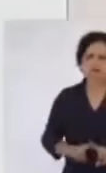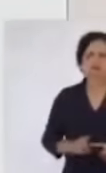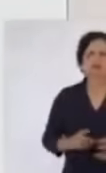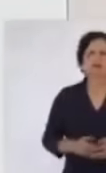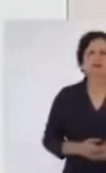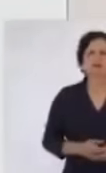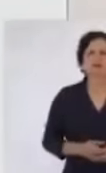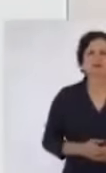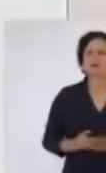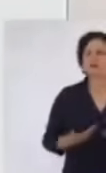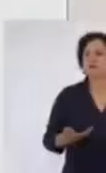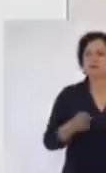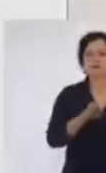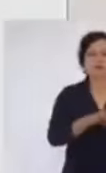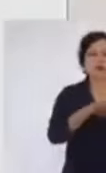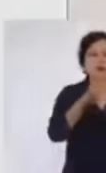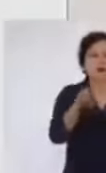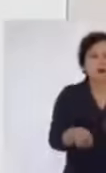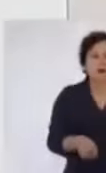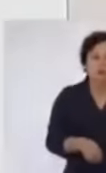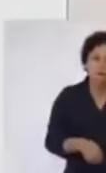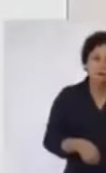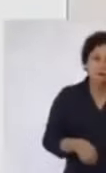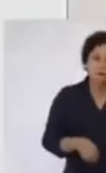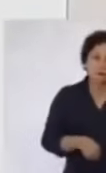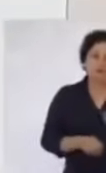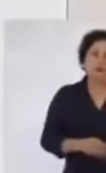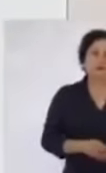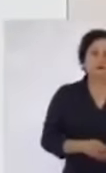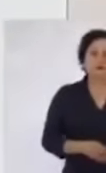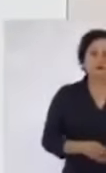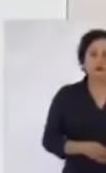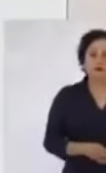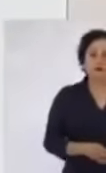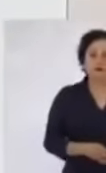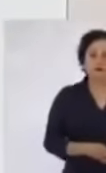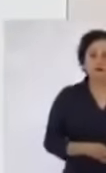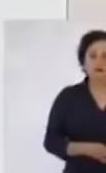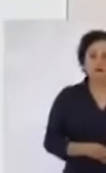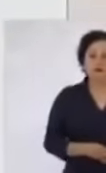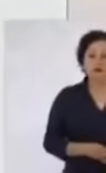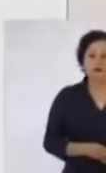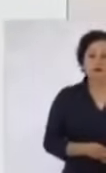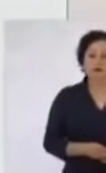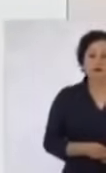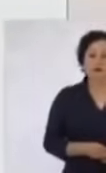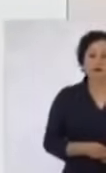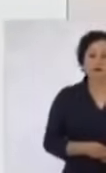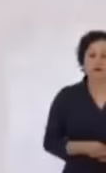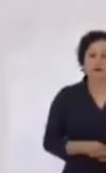temas de, por ejemplo, ellos están interesados de cómo